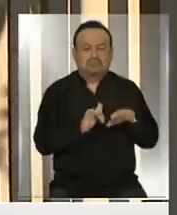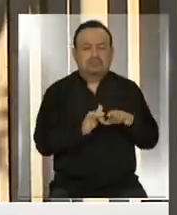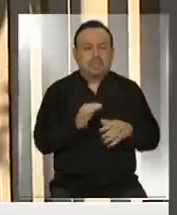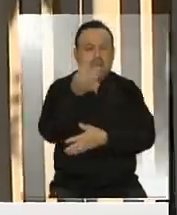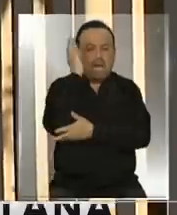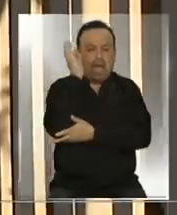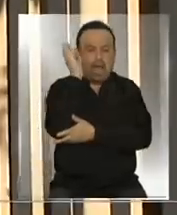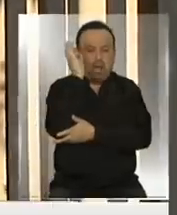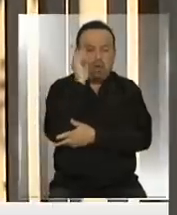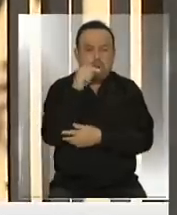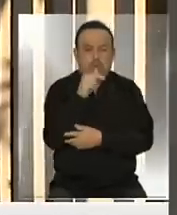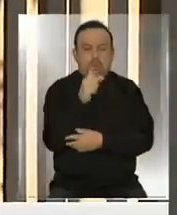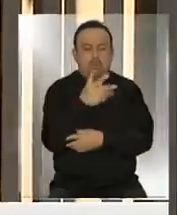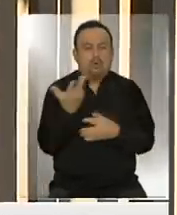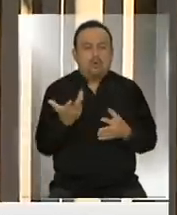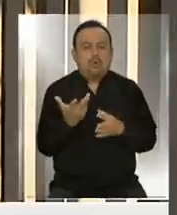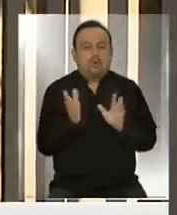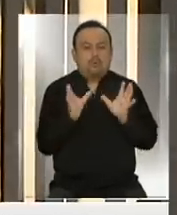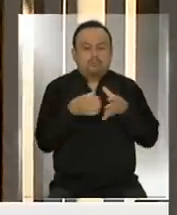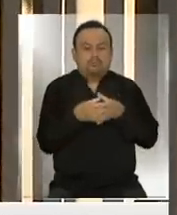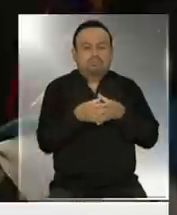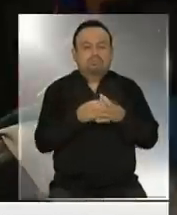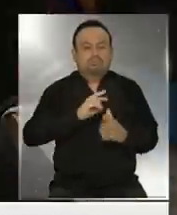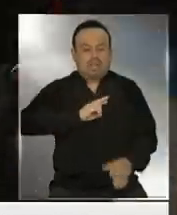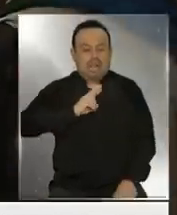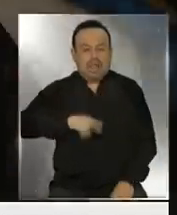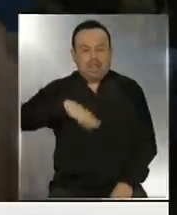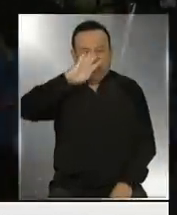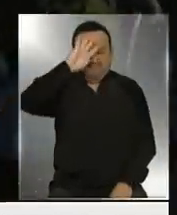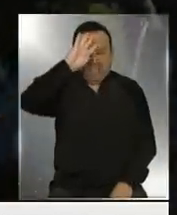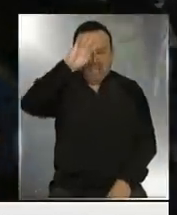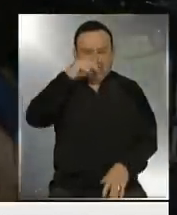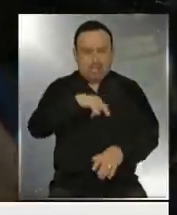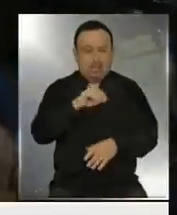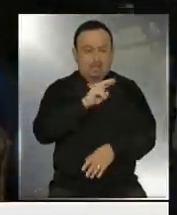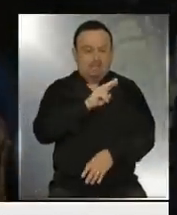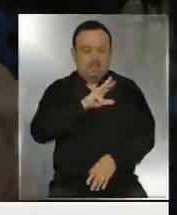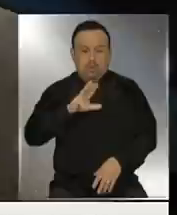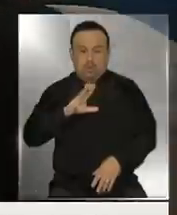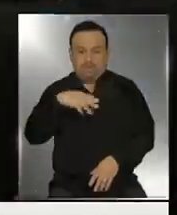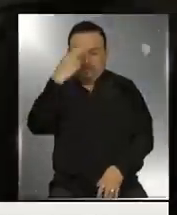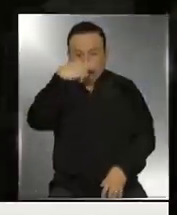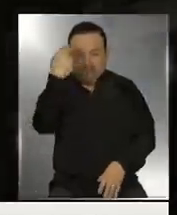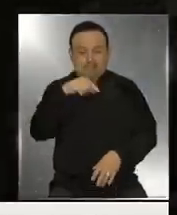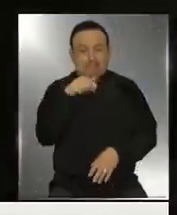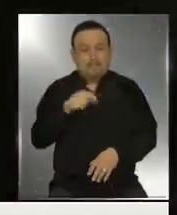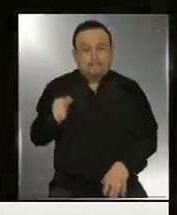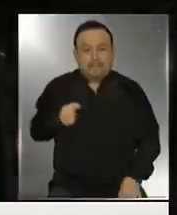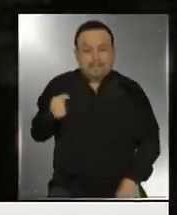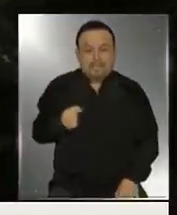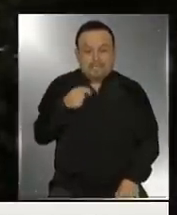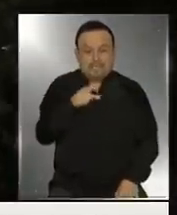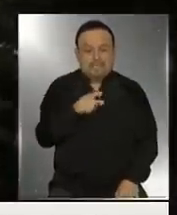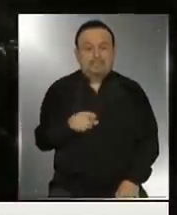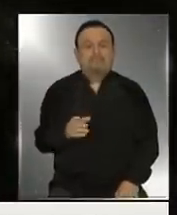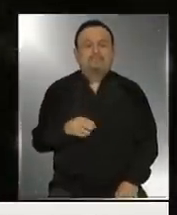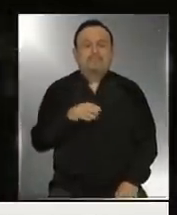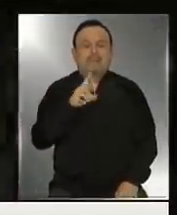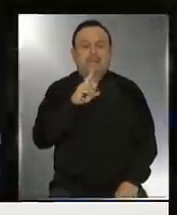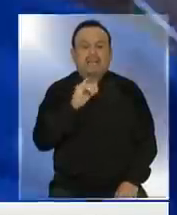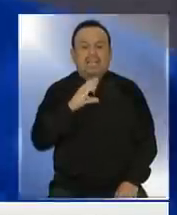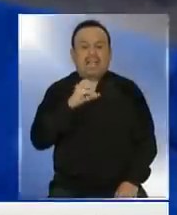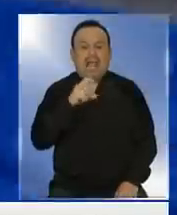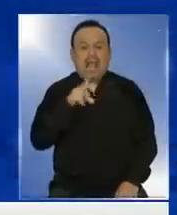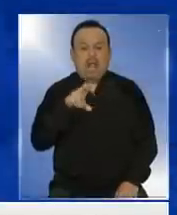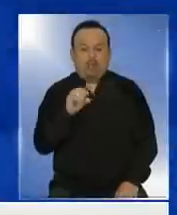realizando distintos cultos religiosos desde el día 29 de marzo el pastor de ricardo cid su líder el obispo de la